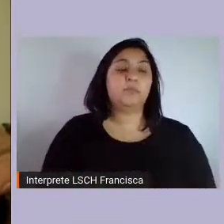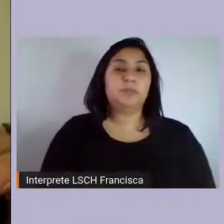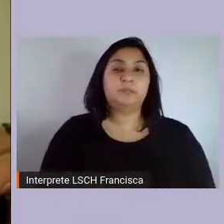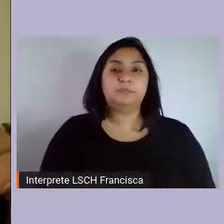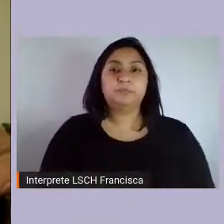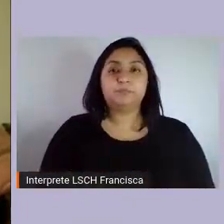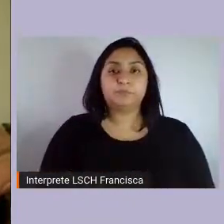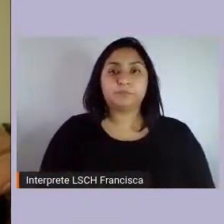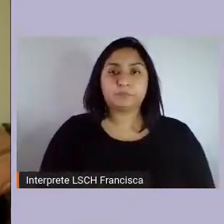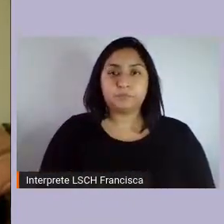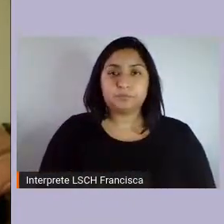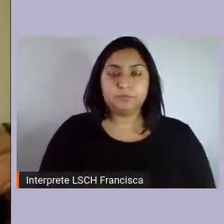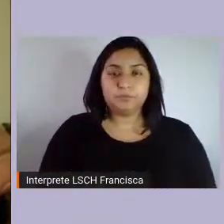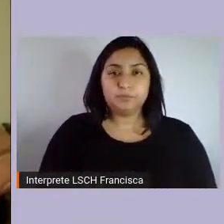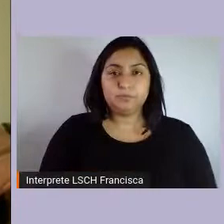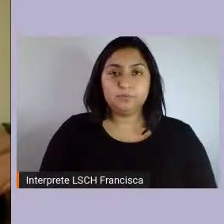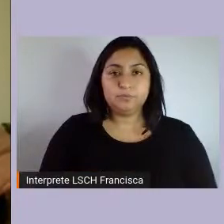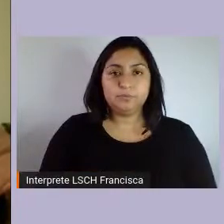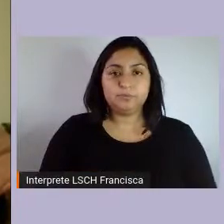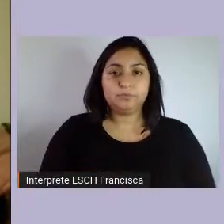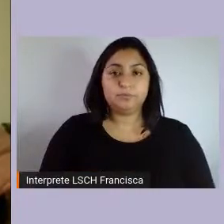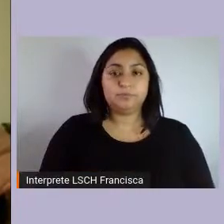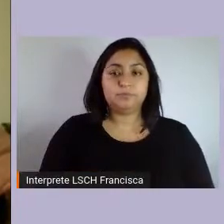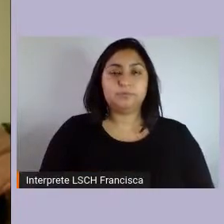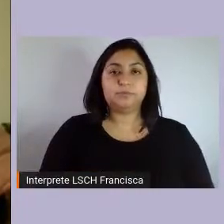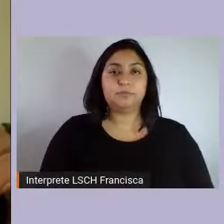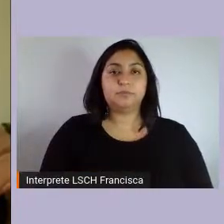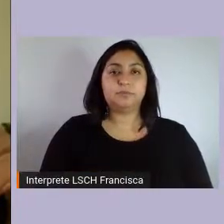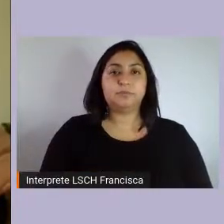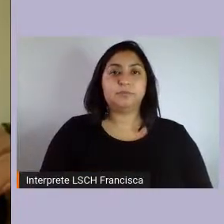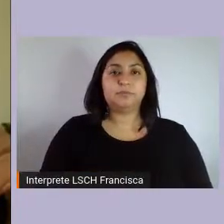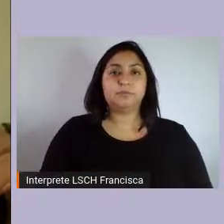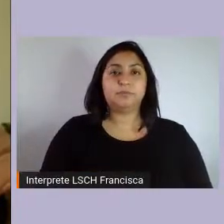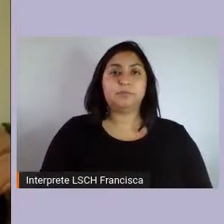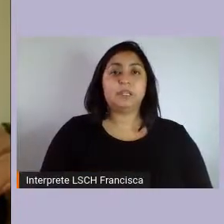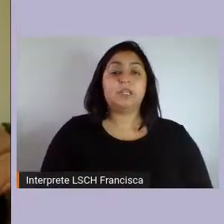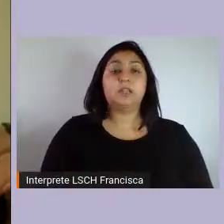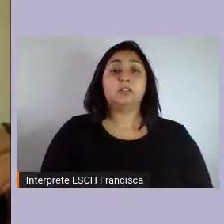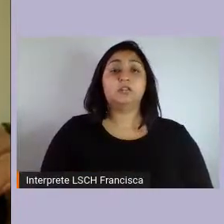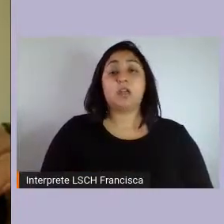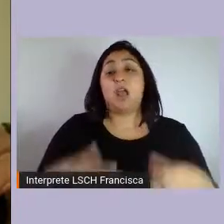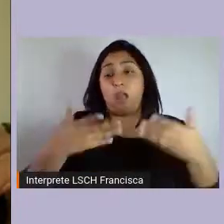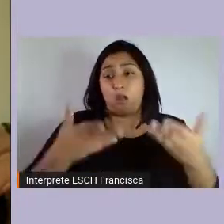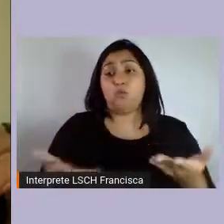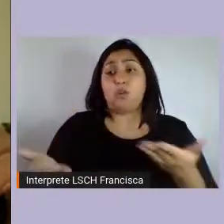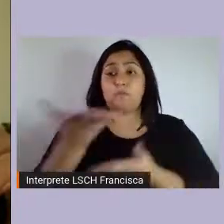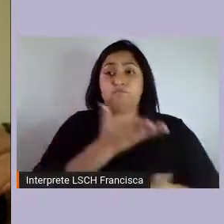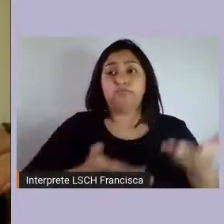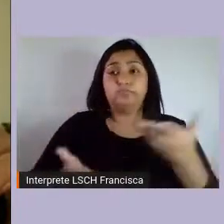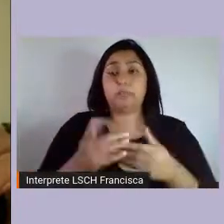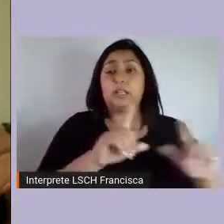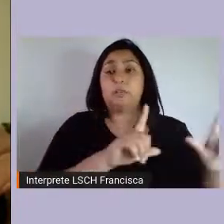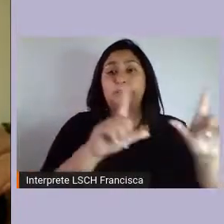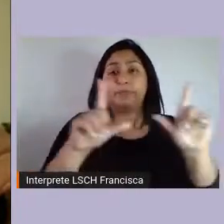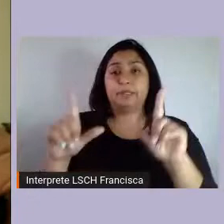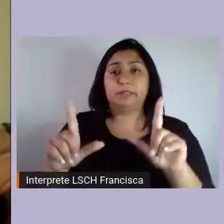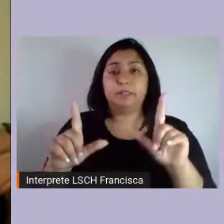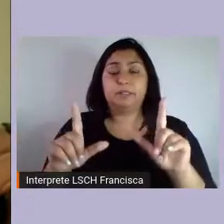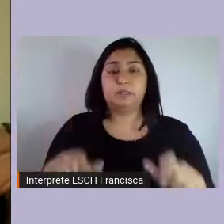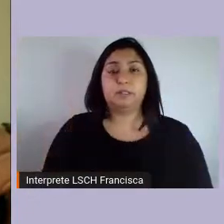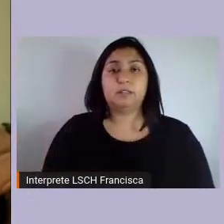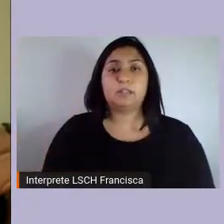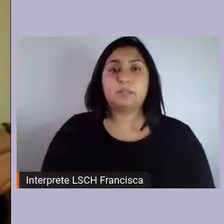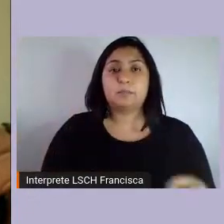Entonces, voy aquí a compartir la pantalla, si me lo